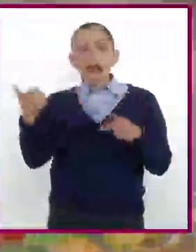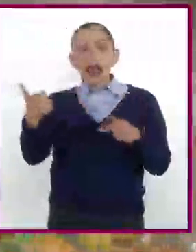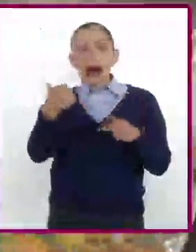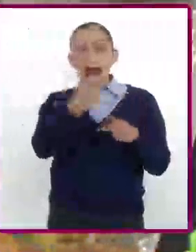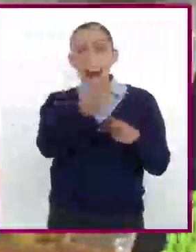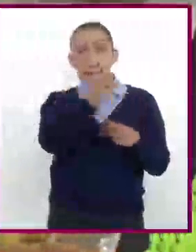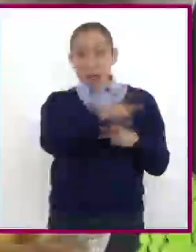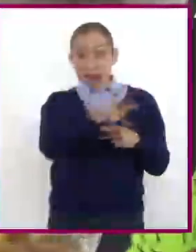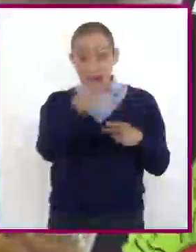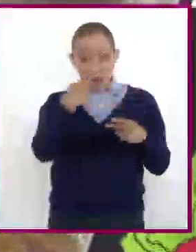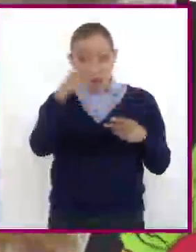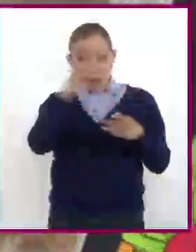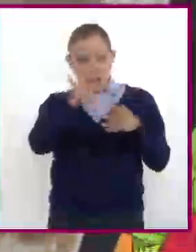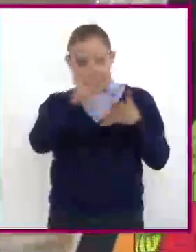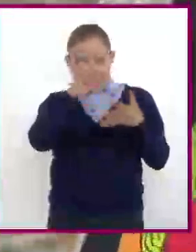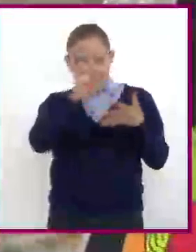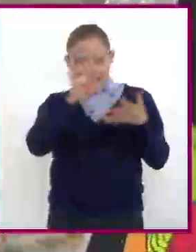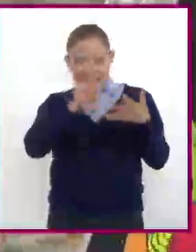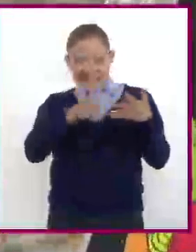uno de los ingredientes